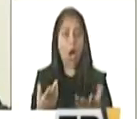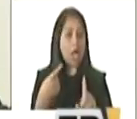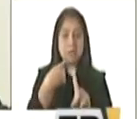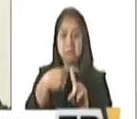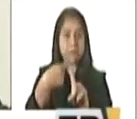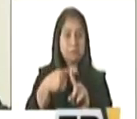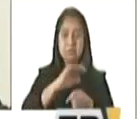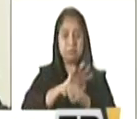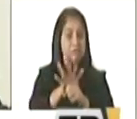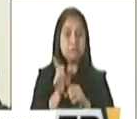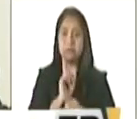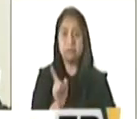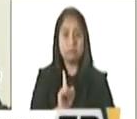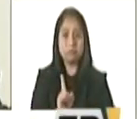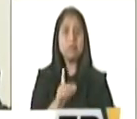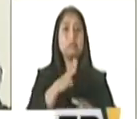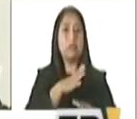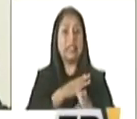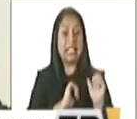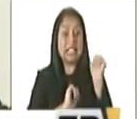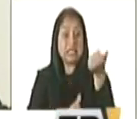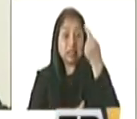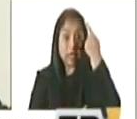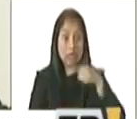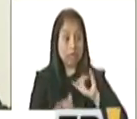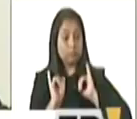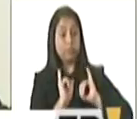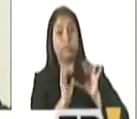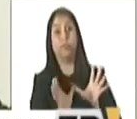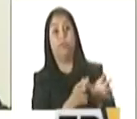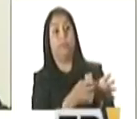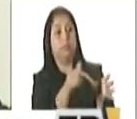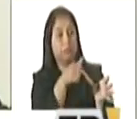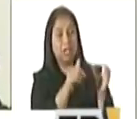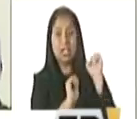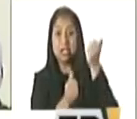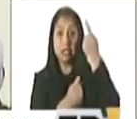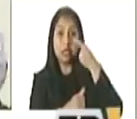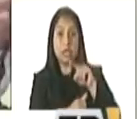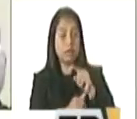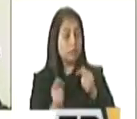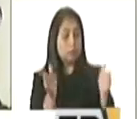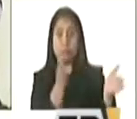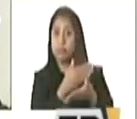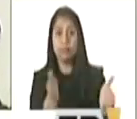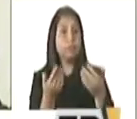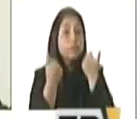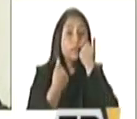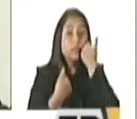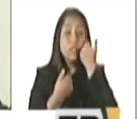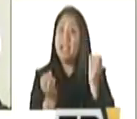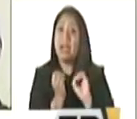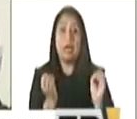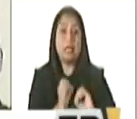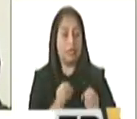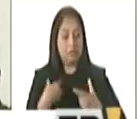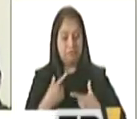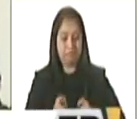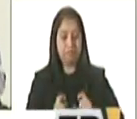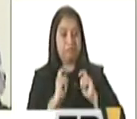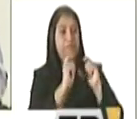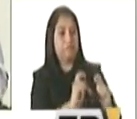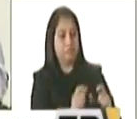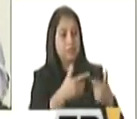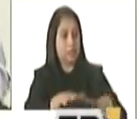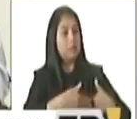positivos después de 15 días de haber estado en cuarentenados y por lo tanto son con un certificado